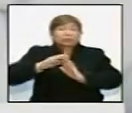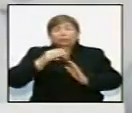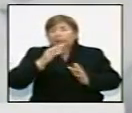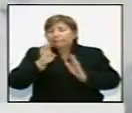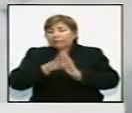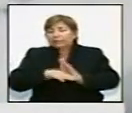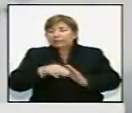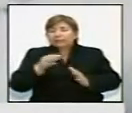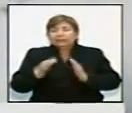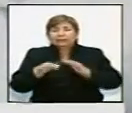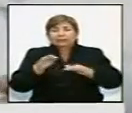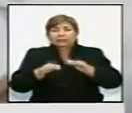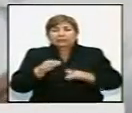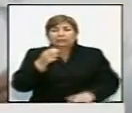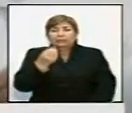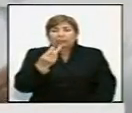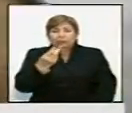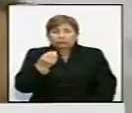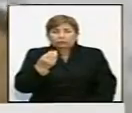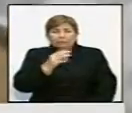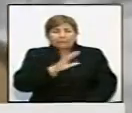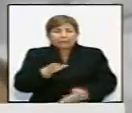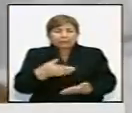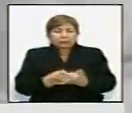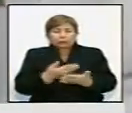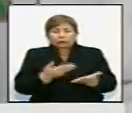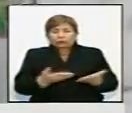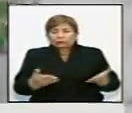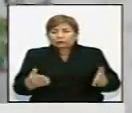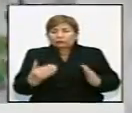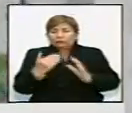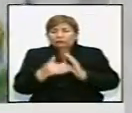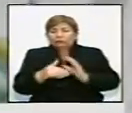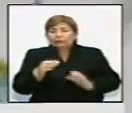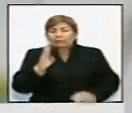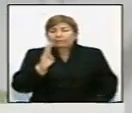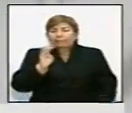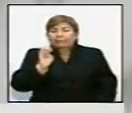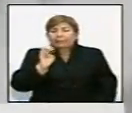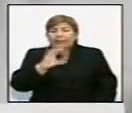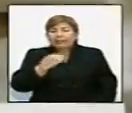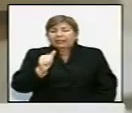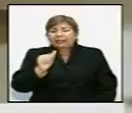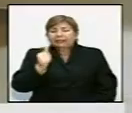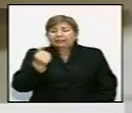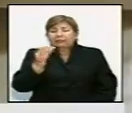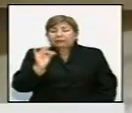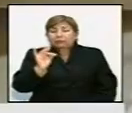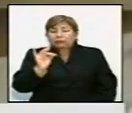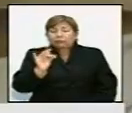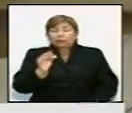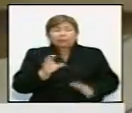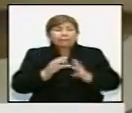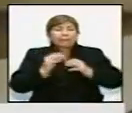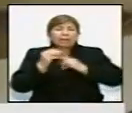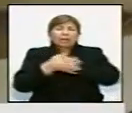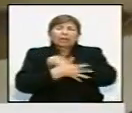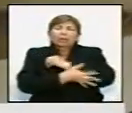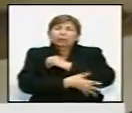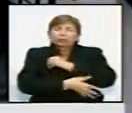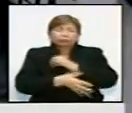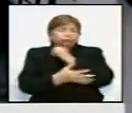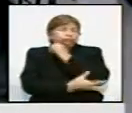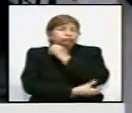nota mínima promedio será de 12 para todos los casos en la modalidad de beca 18, a pedido de la población más vulnerable, que